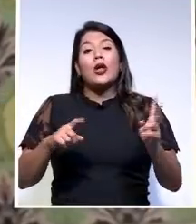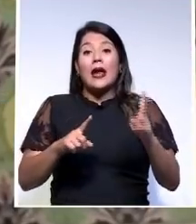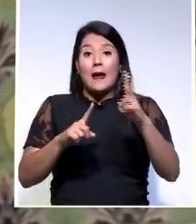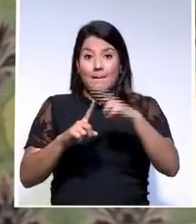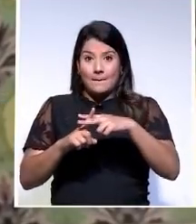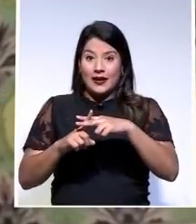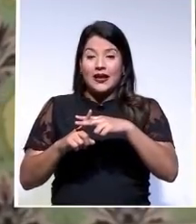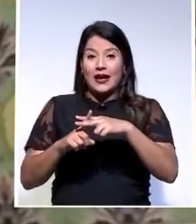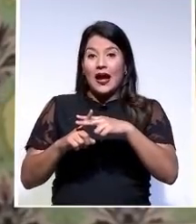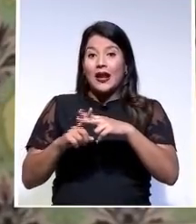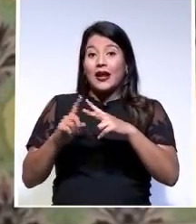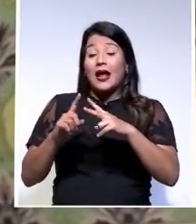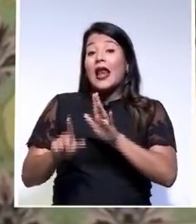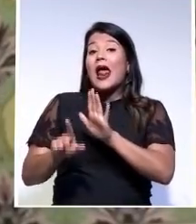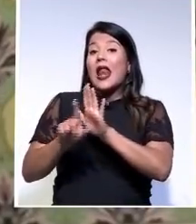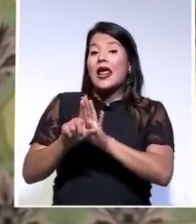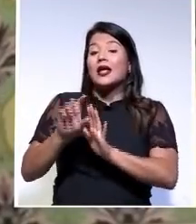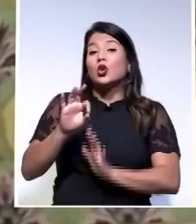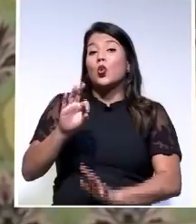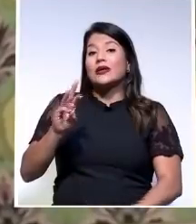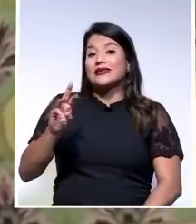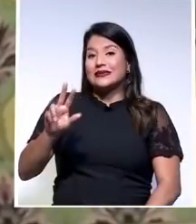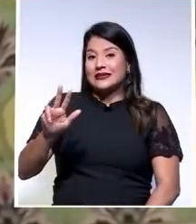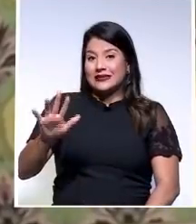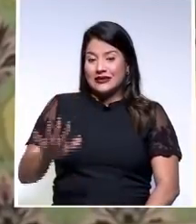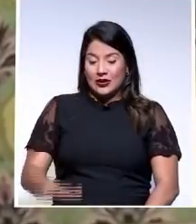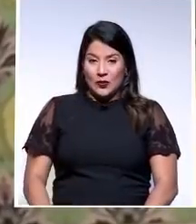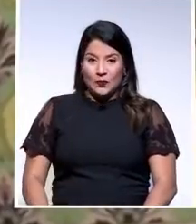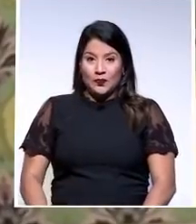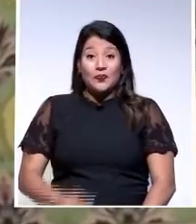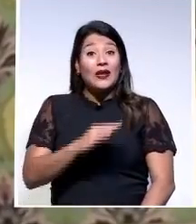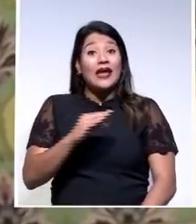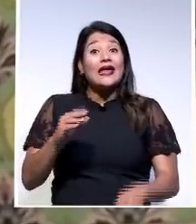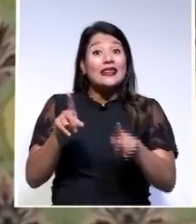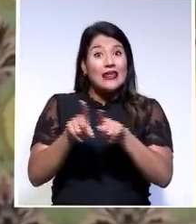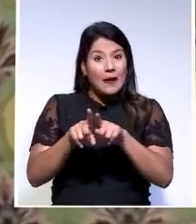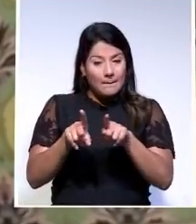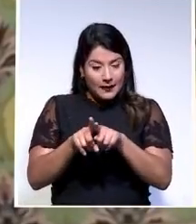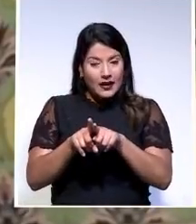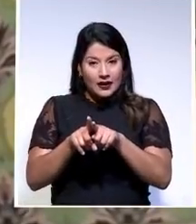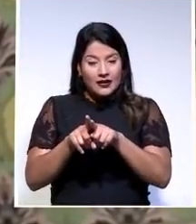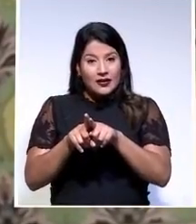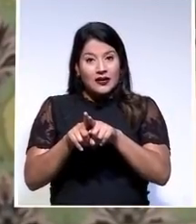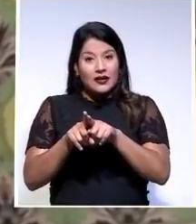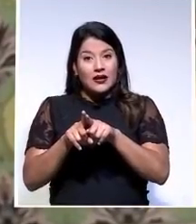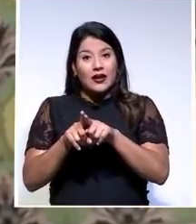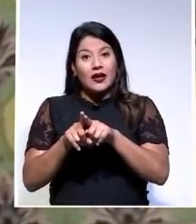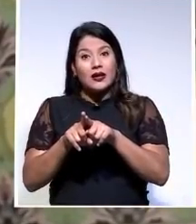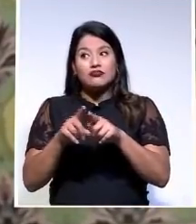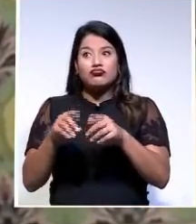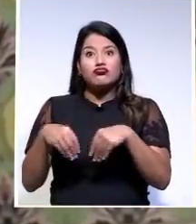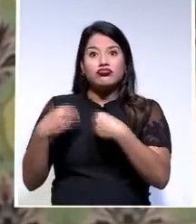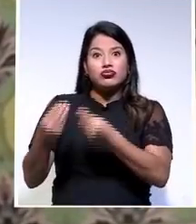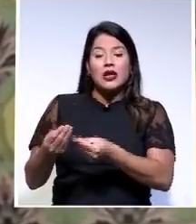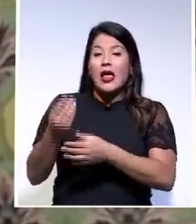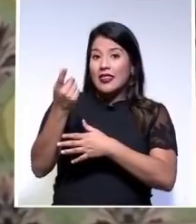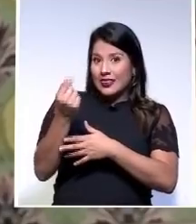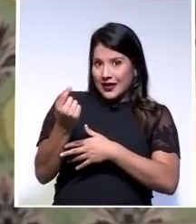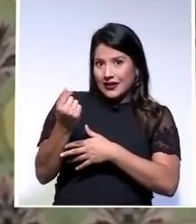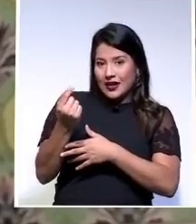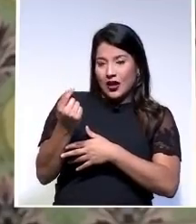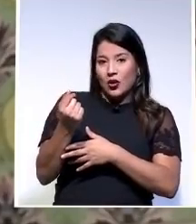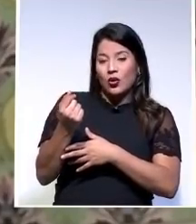de lo estipulado en la Ley 9635. Además de que se le asigne contenido presupuestario